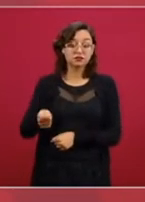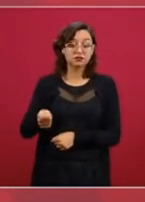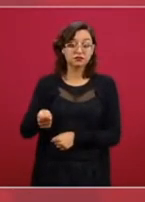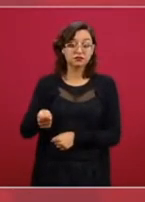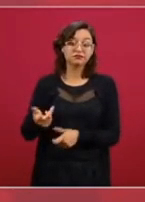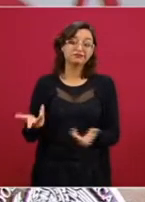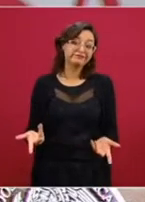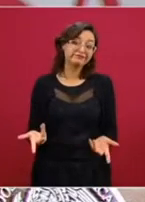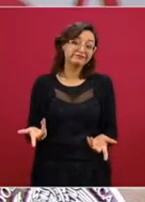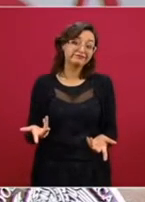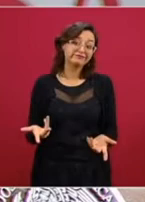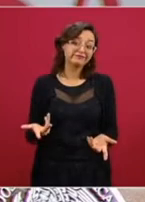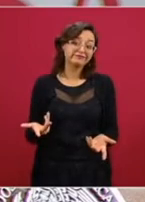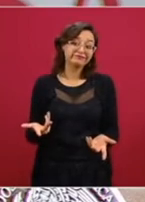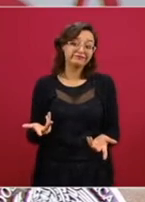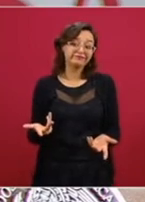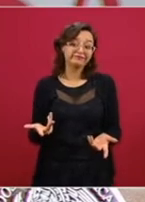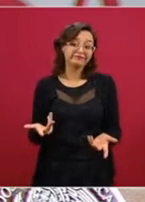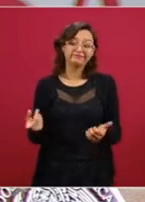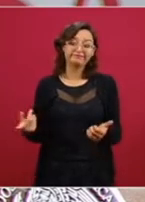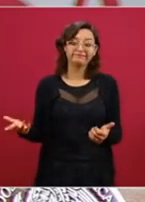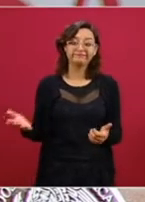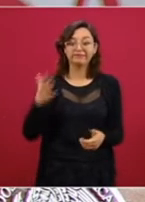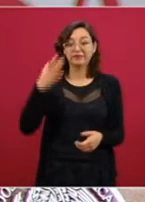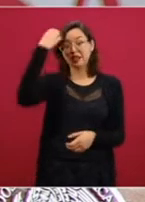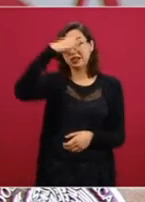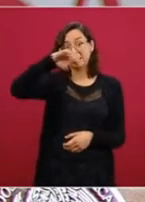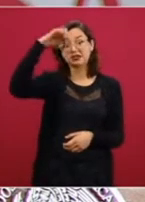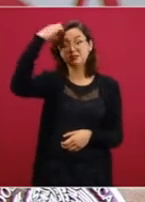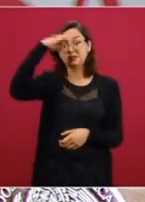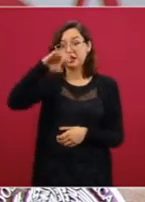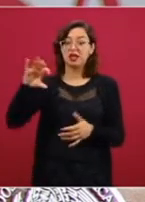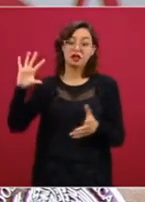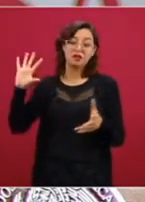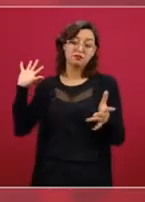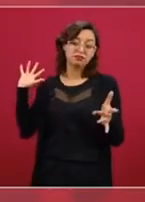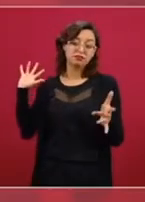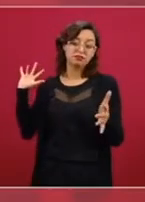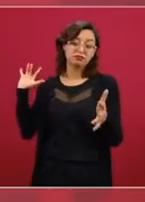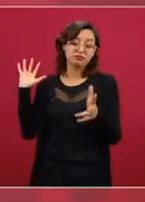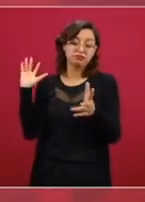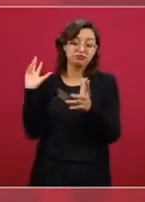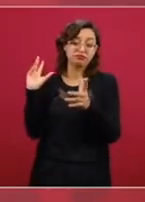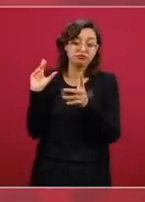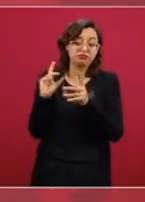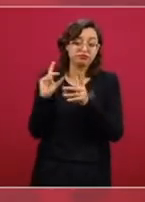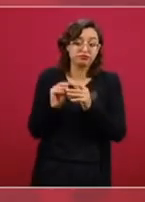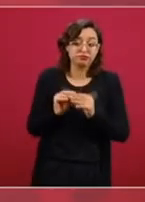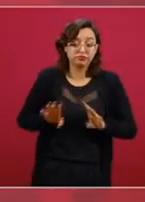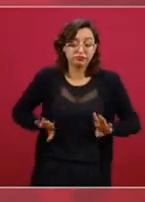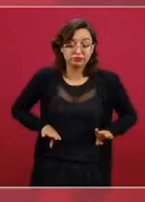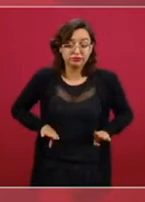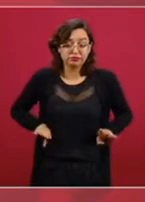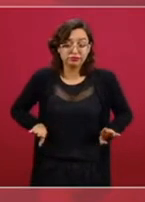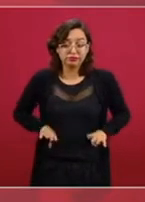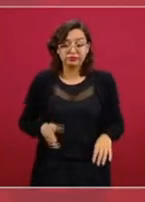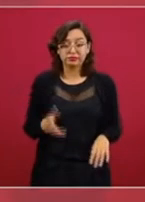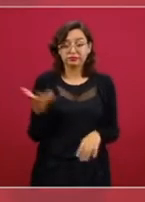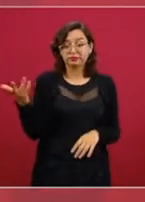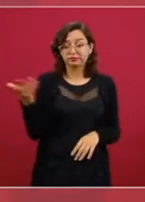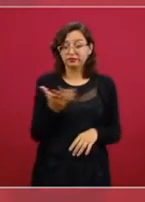Es nuestra experiencia, nuestra actitud, nuestro comportamiento